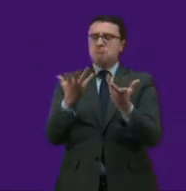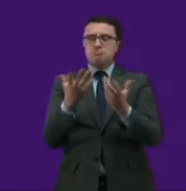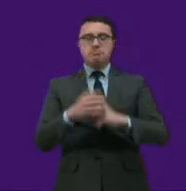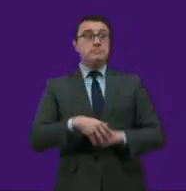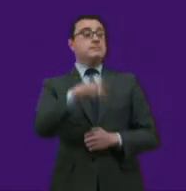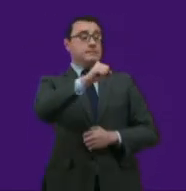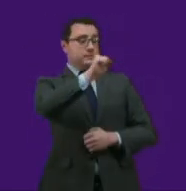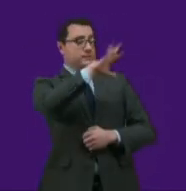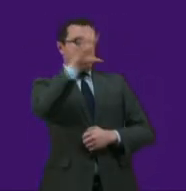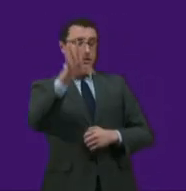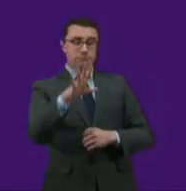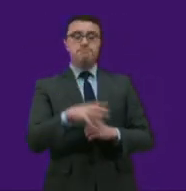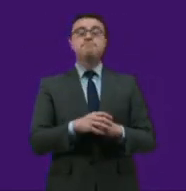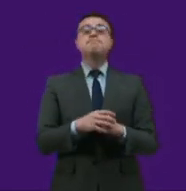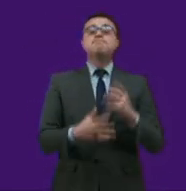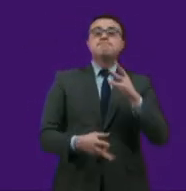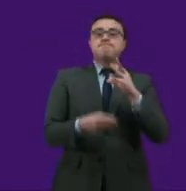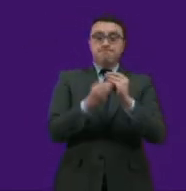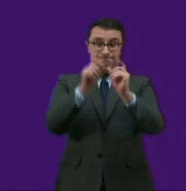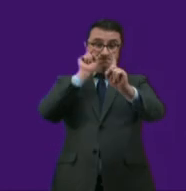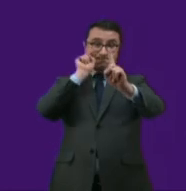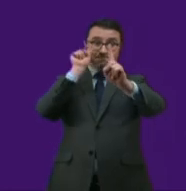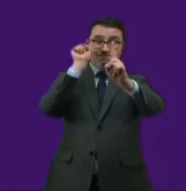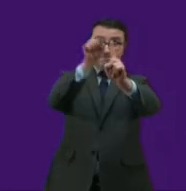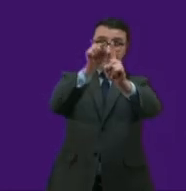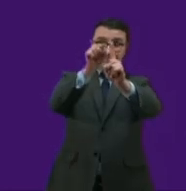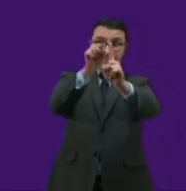Javier, ese propósito,